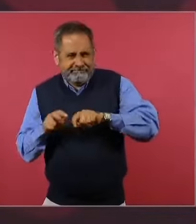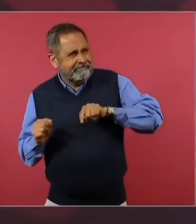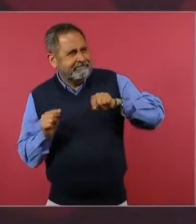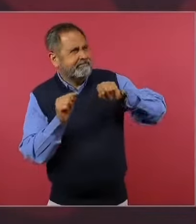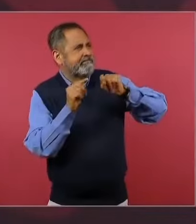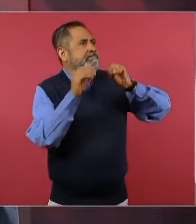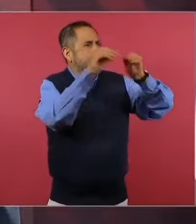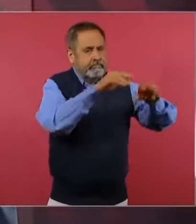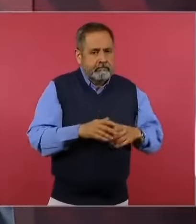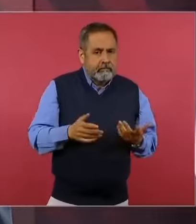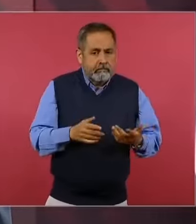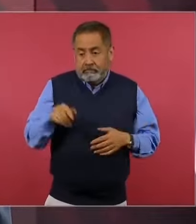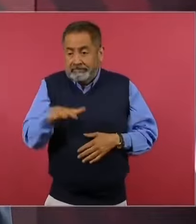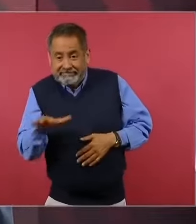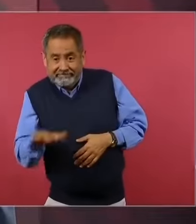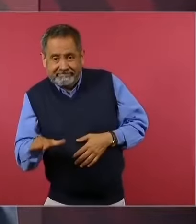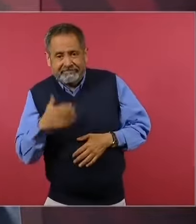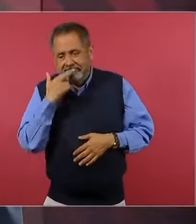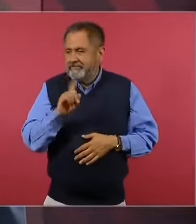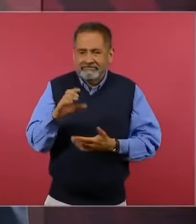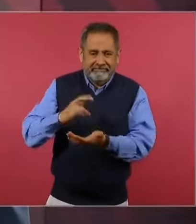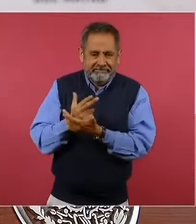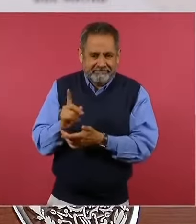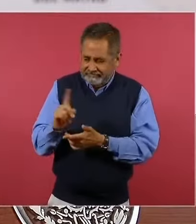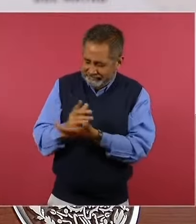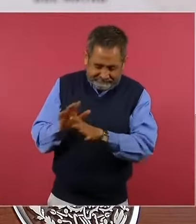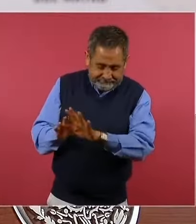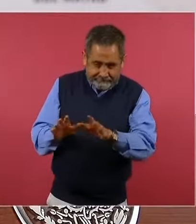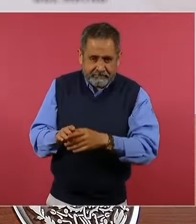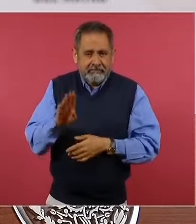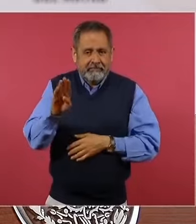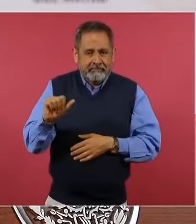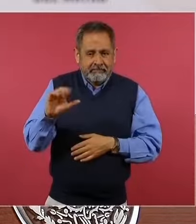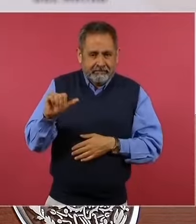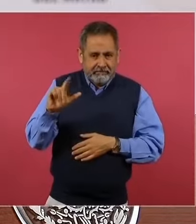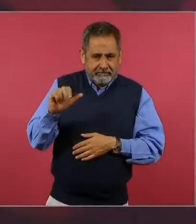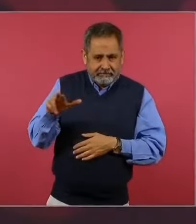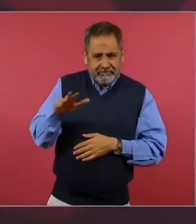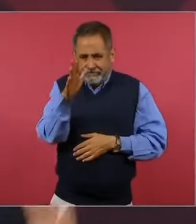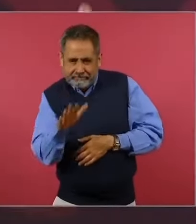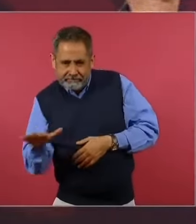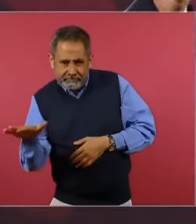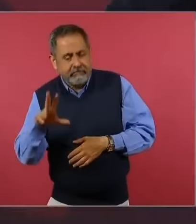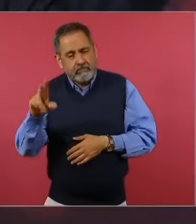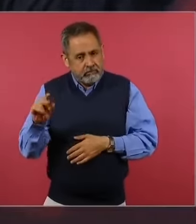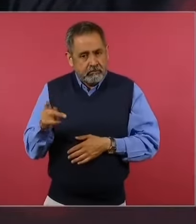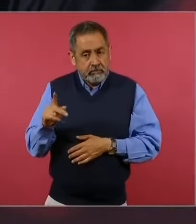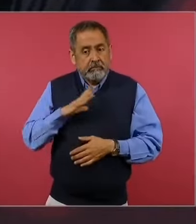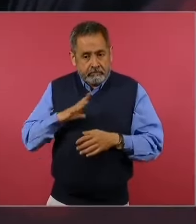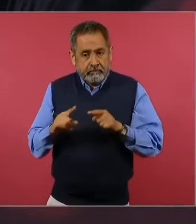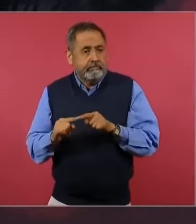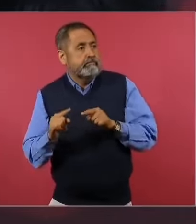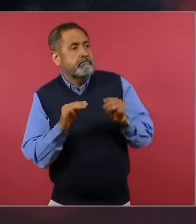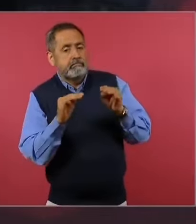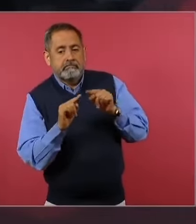es lo mejor Chetumal ni Bacalar, toda esa zona baja, pero sí hay